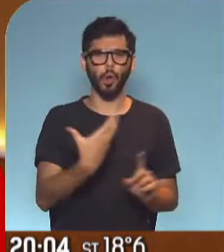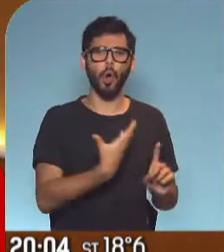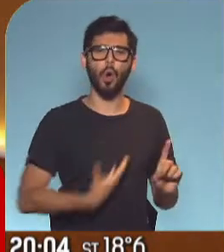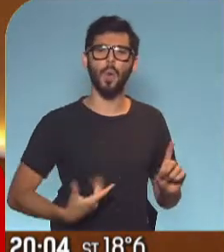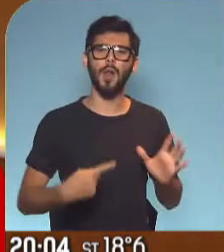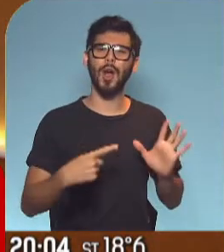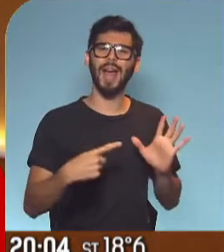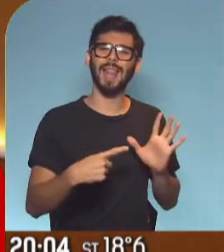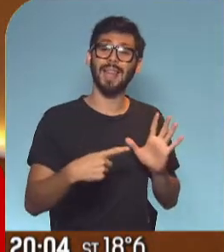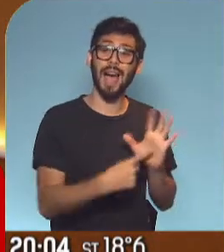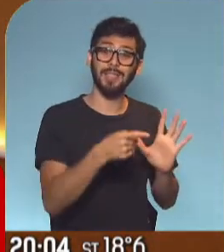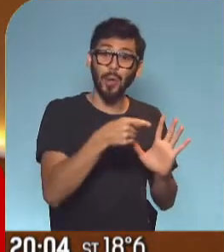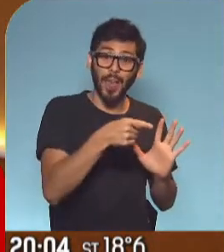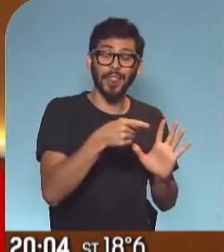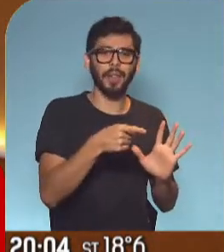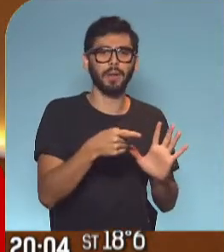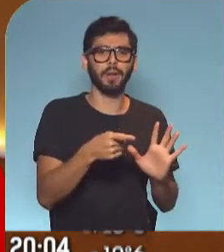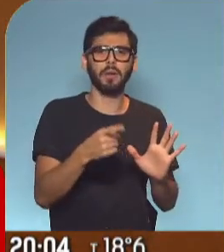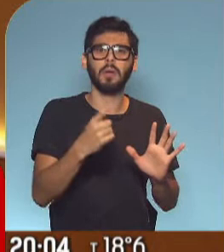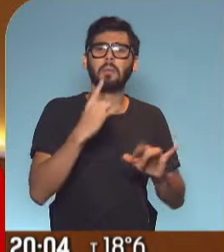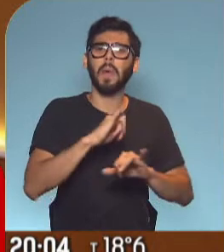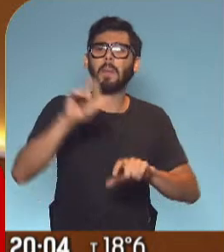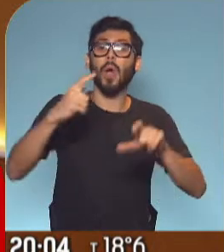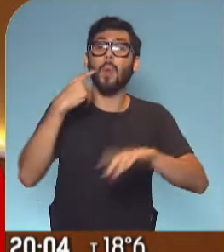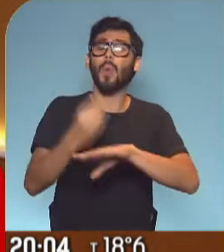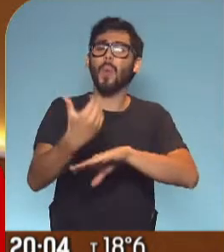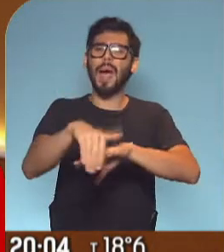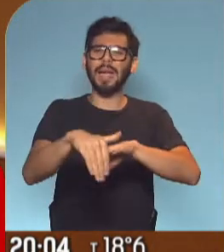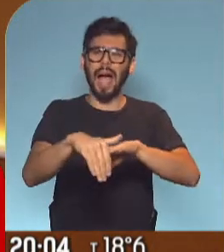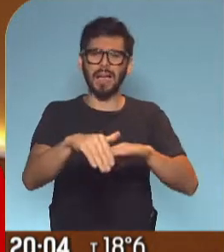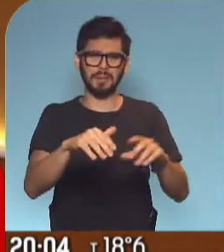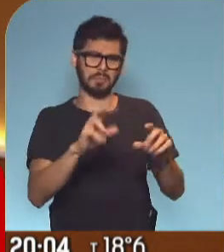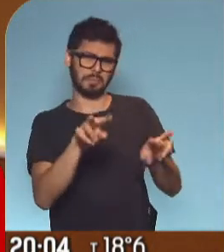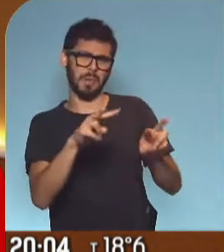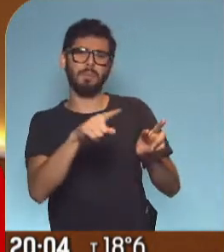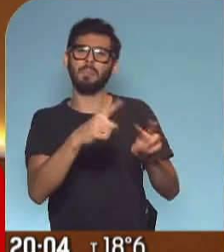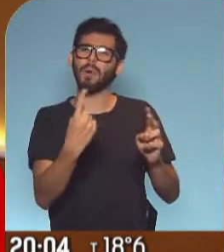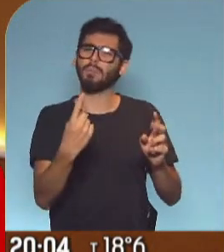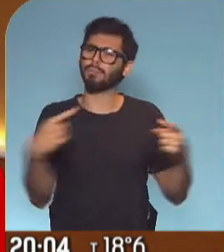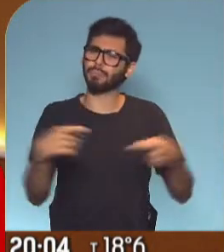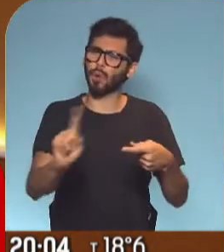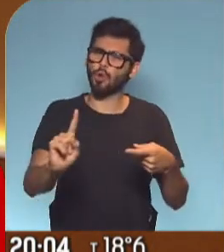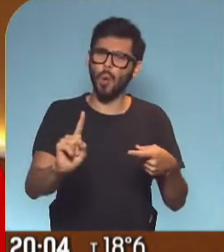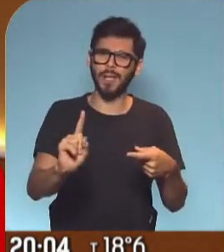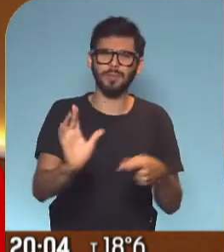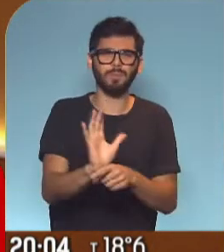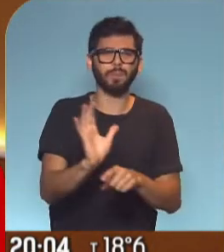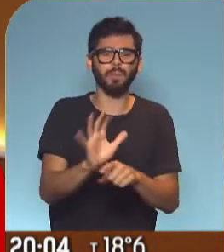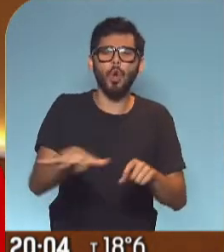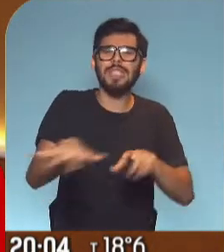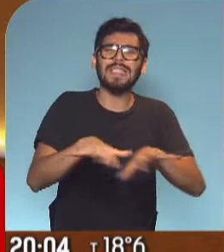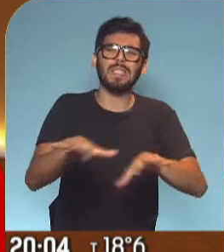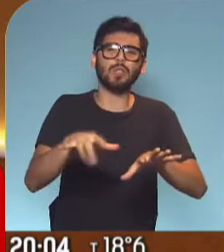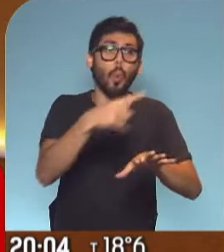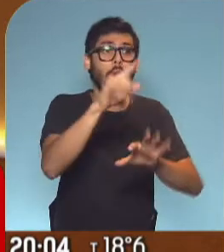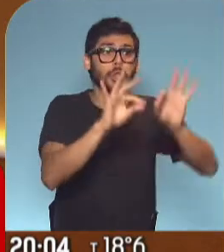la ciudad de Buenos Aires sobre la cantidad de gente que estaba viviendo en calle no eran acertados con la realidad, no daban un diagnóstico certero de lo que estaba